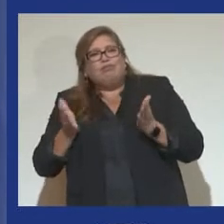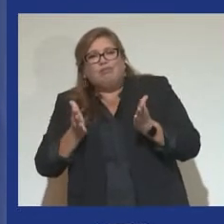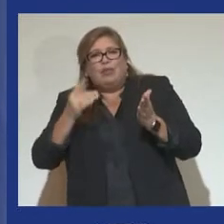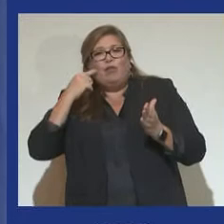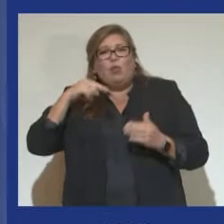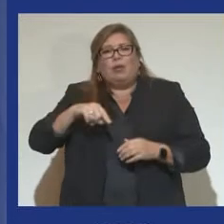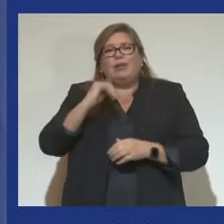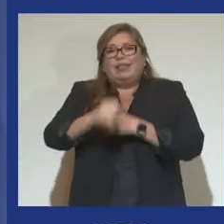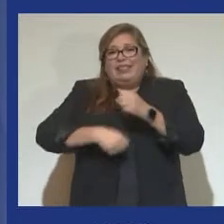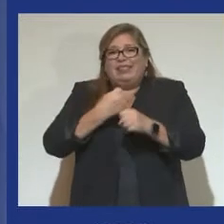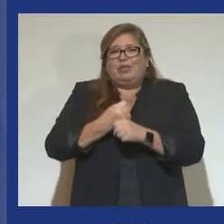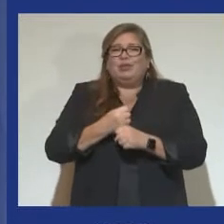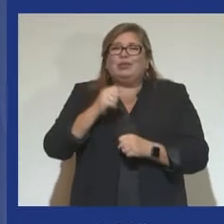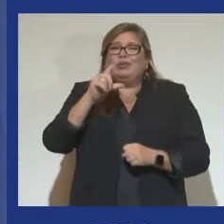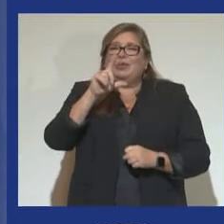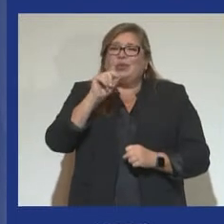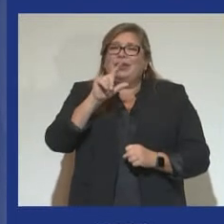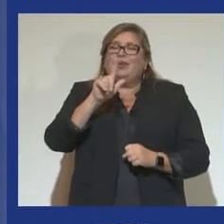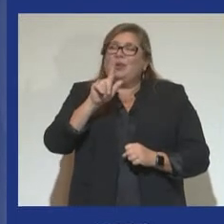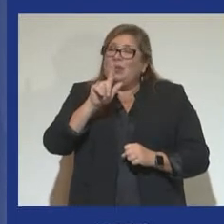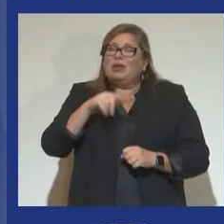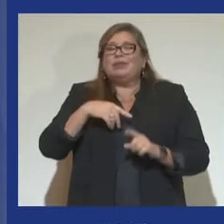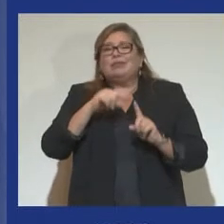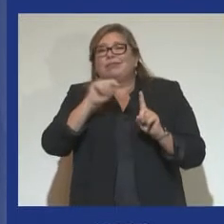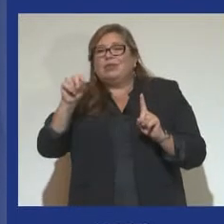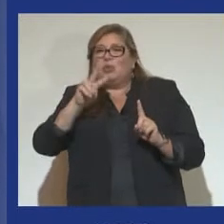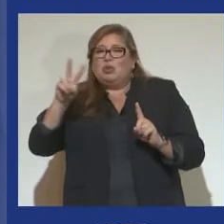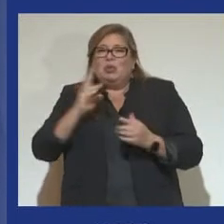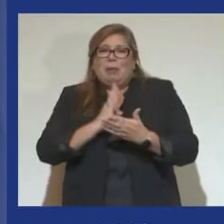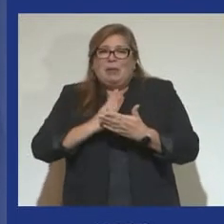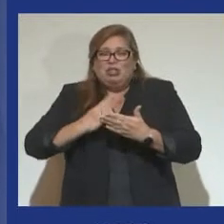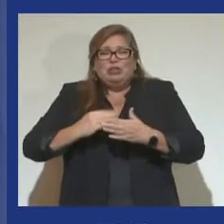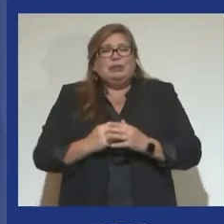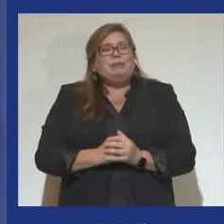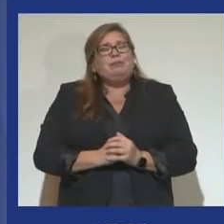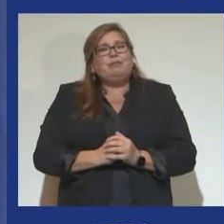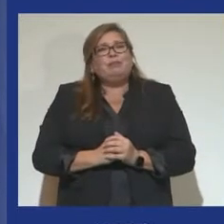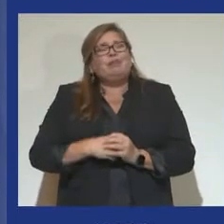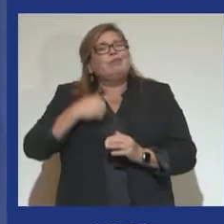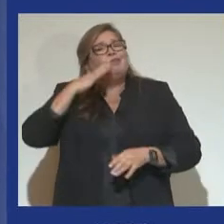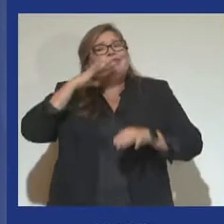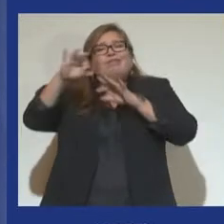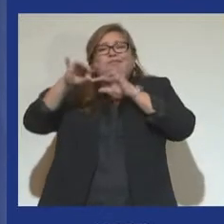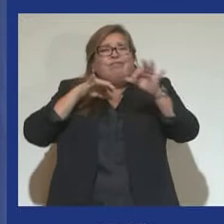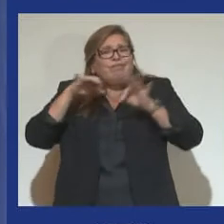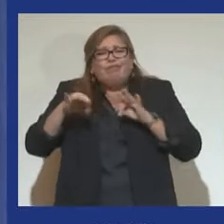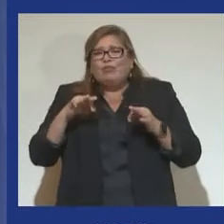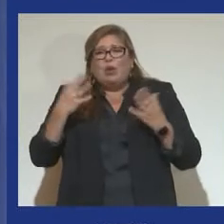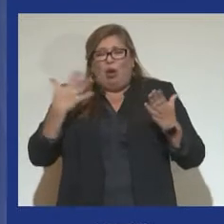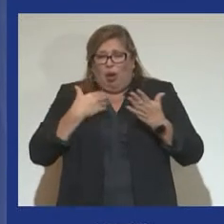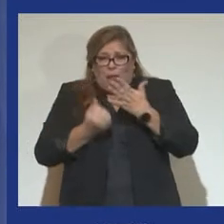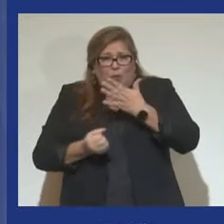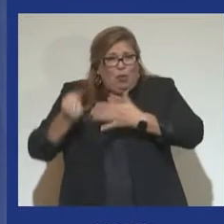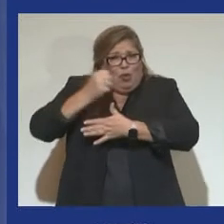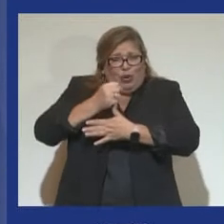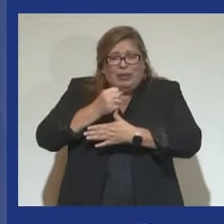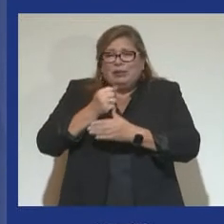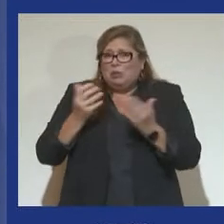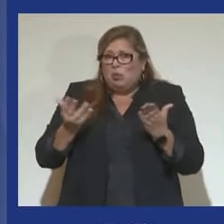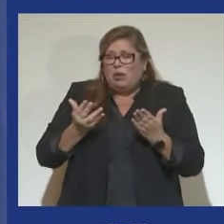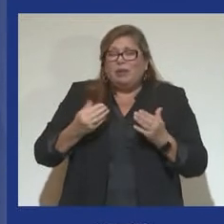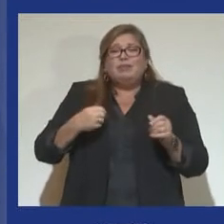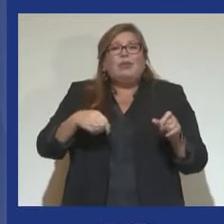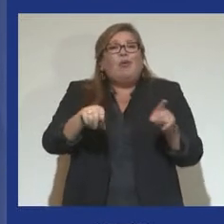año del año 2021 y el 2022 ese es el presupuesto que quiero darles contexto en cuanto a las prioridades cuáles